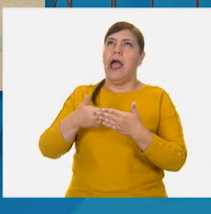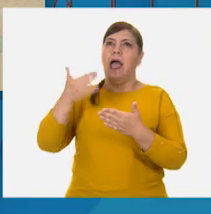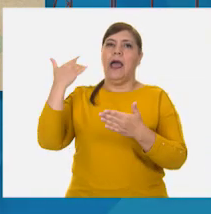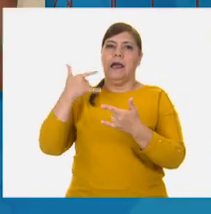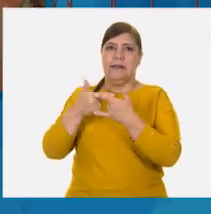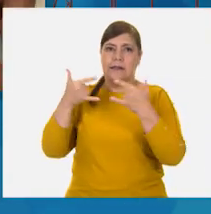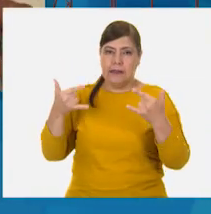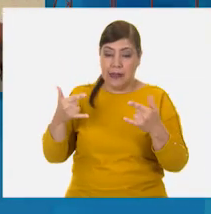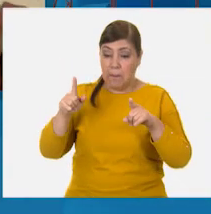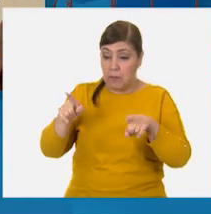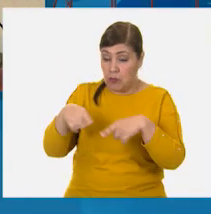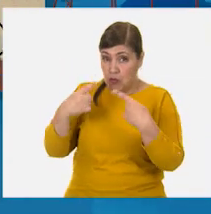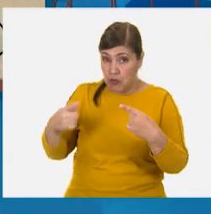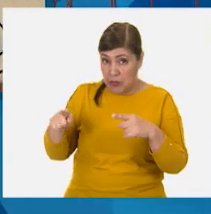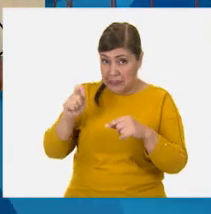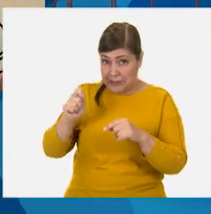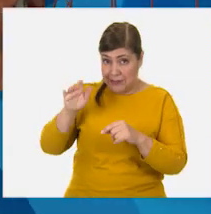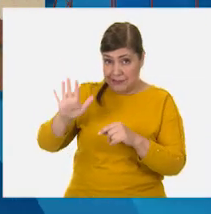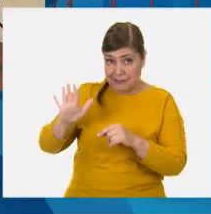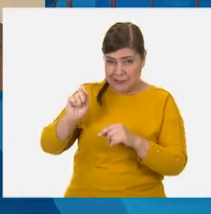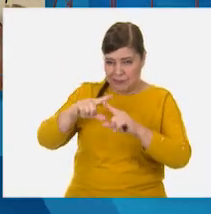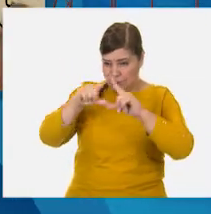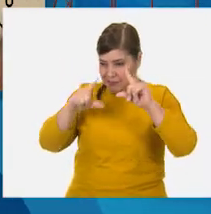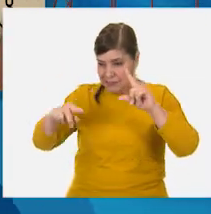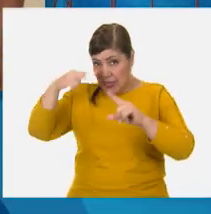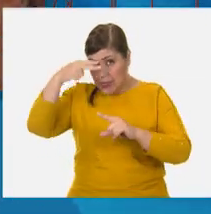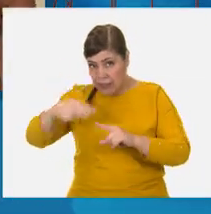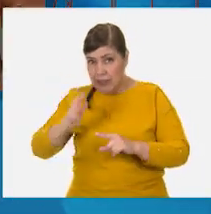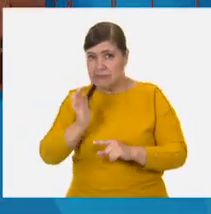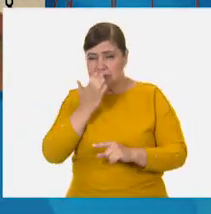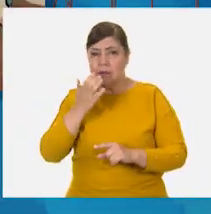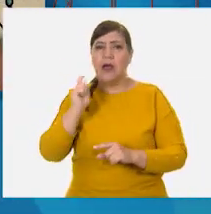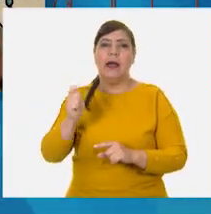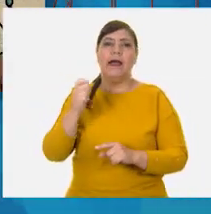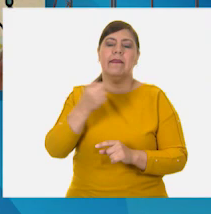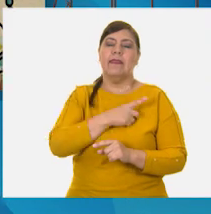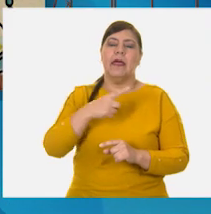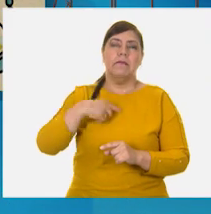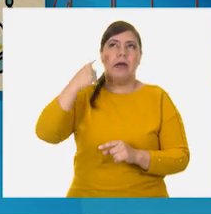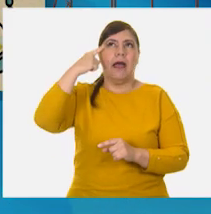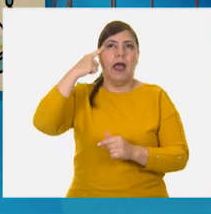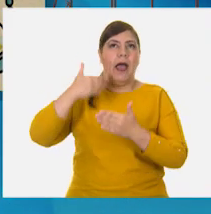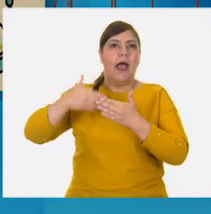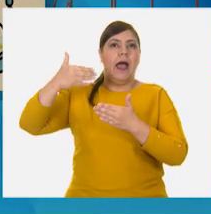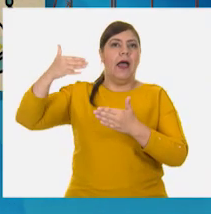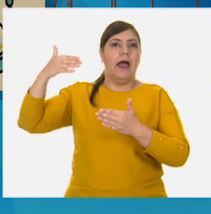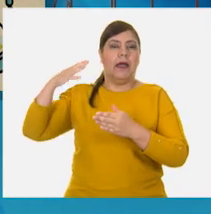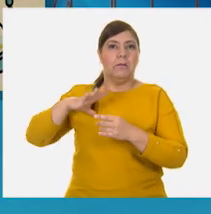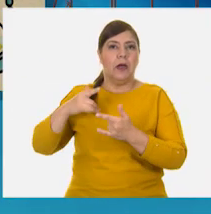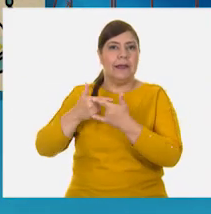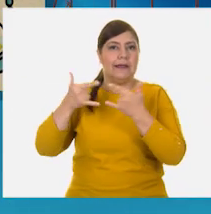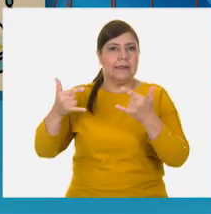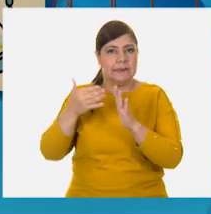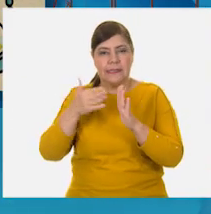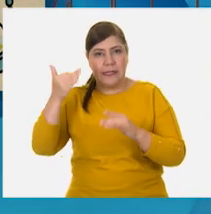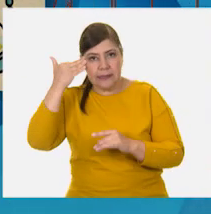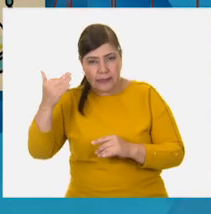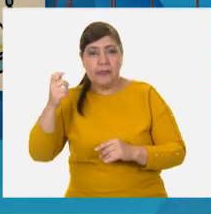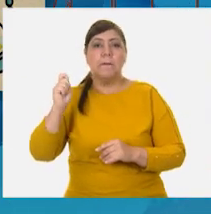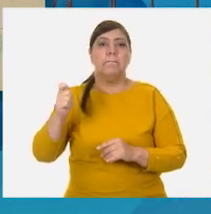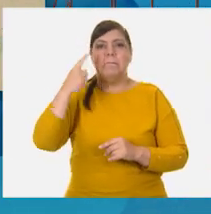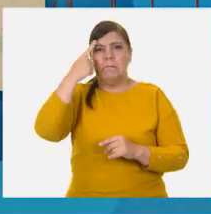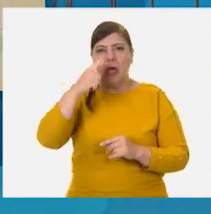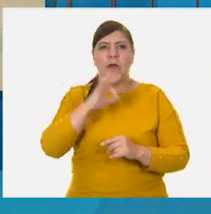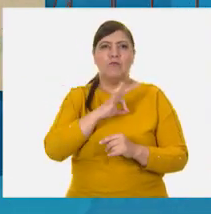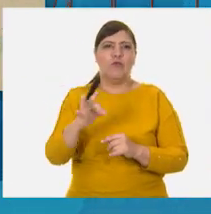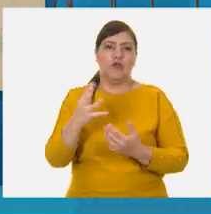hablar de la música regional mexicana implica la necesidad de colocarse en el tiempo histórico, que es el principal propiciador de las configuraciones